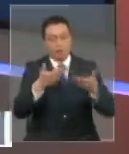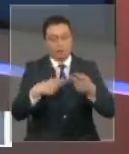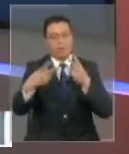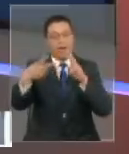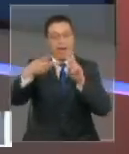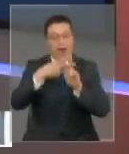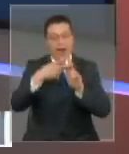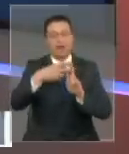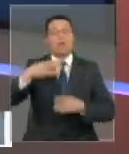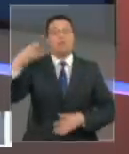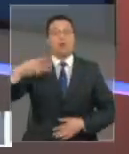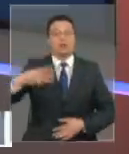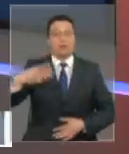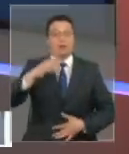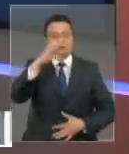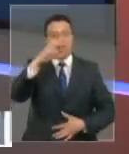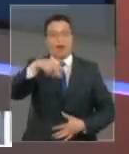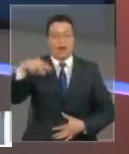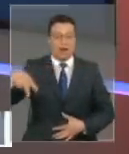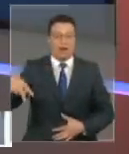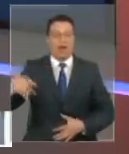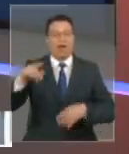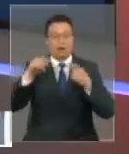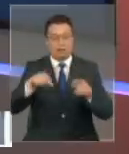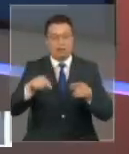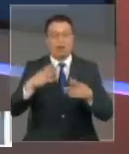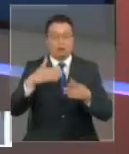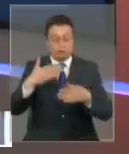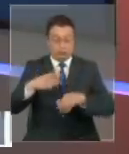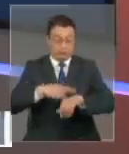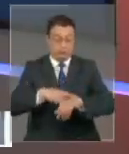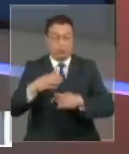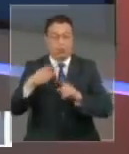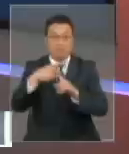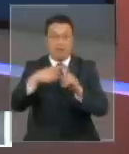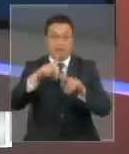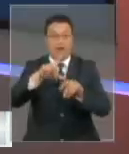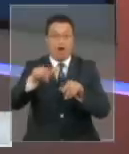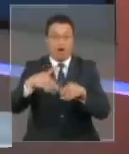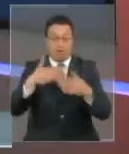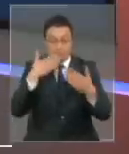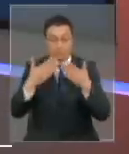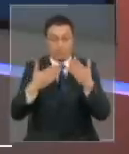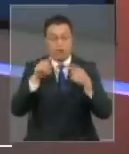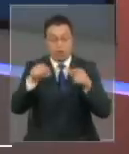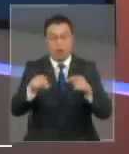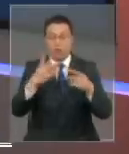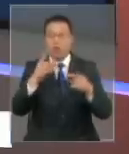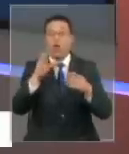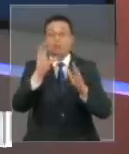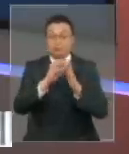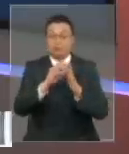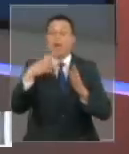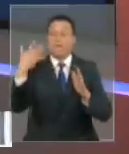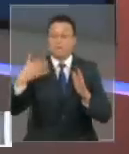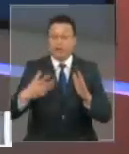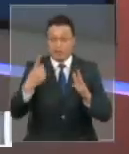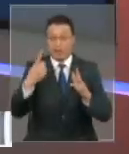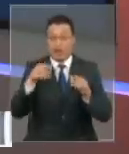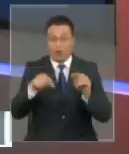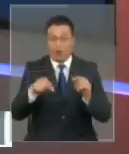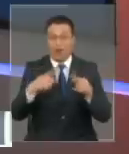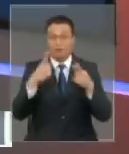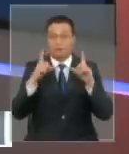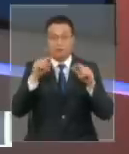hashtag MunicipalesCNN durante el resto de tiempo que queda. Nos queda media hora todavía. Y viene una sección que es re interesante, ¿eh? Porque